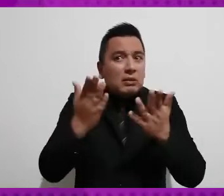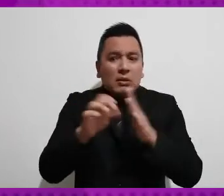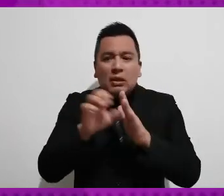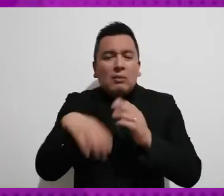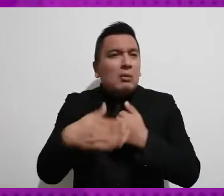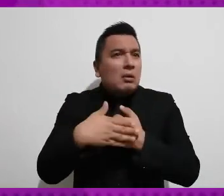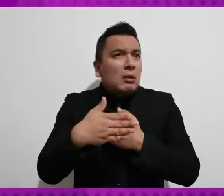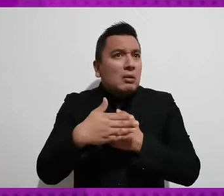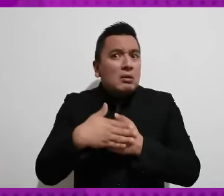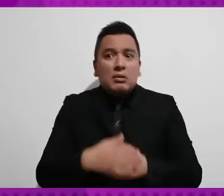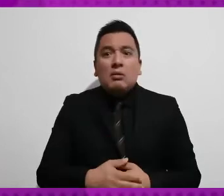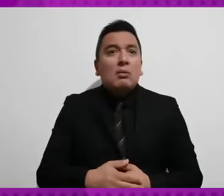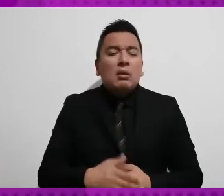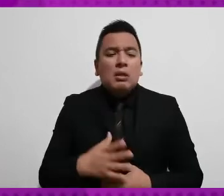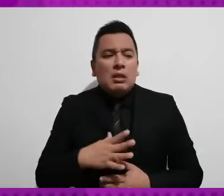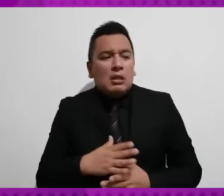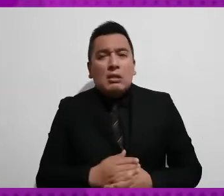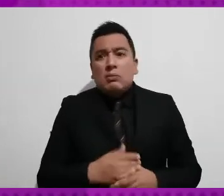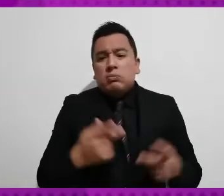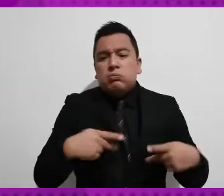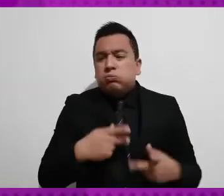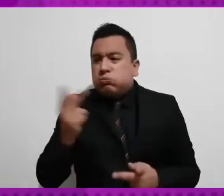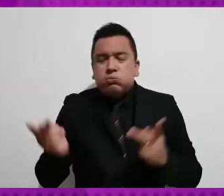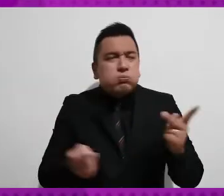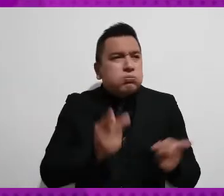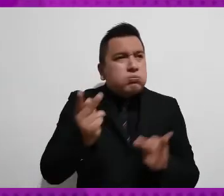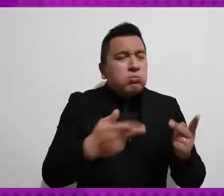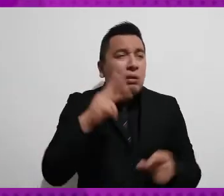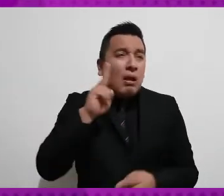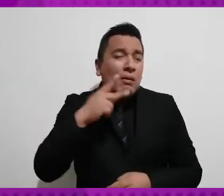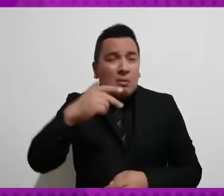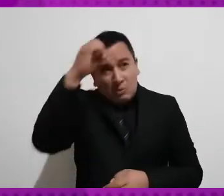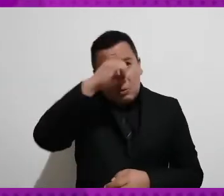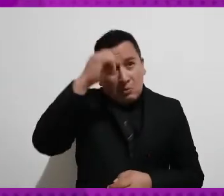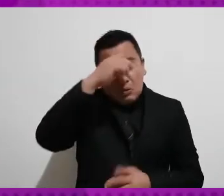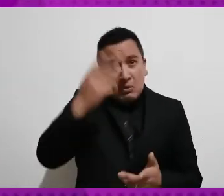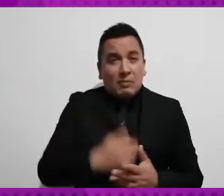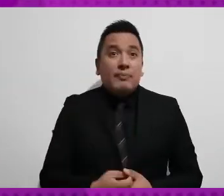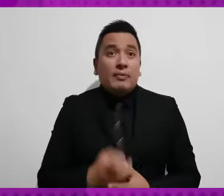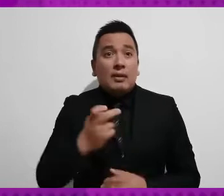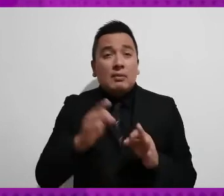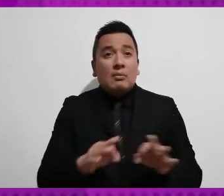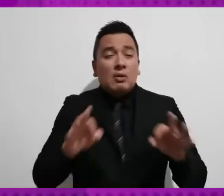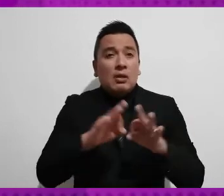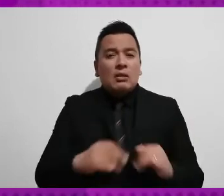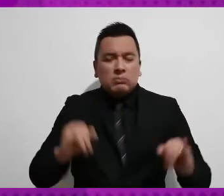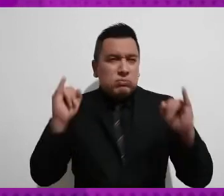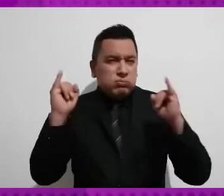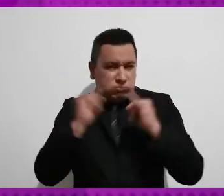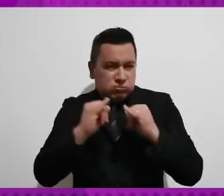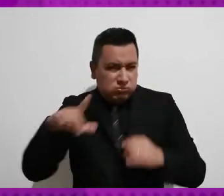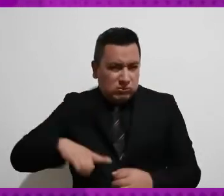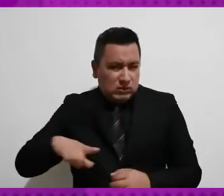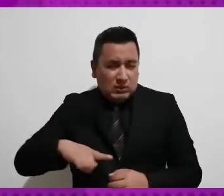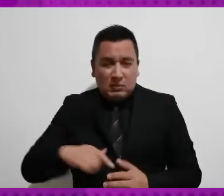son el próximo ejercicio de la consulta popular. Y para ello es indispensable que las instituciones públicas,